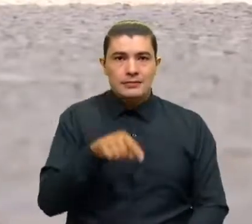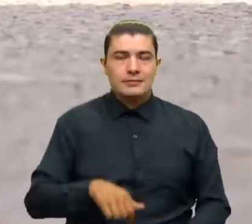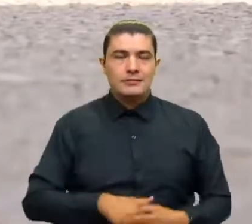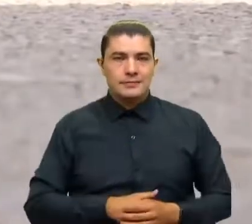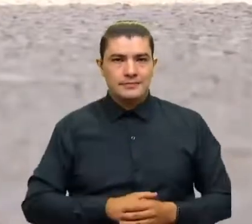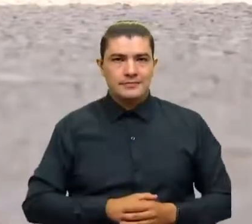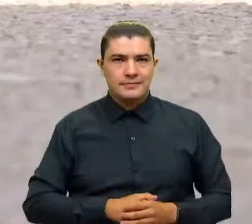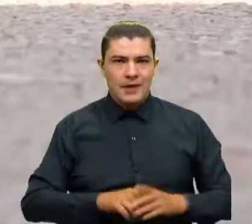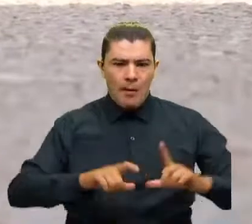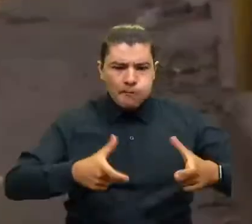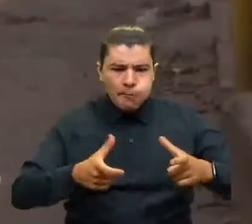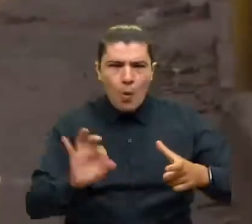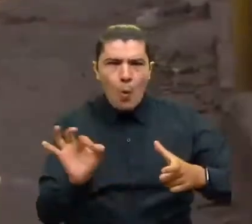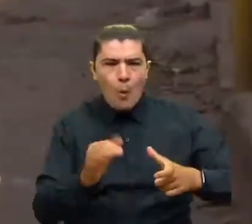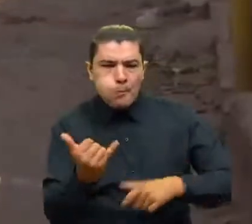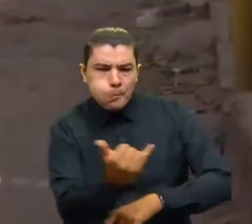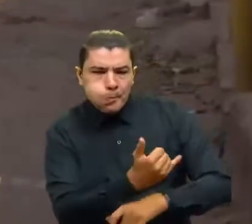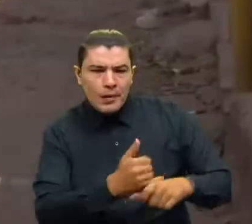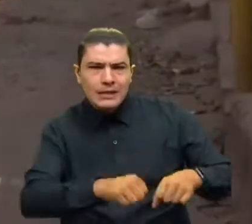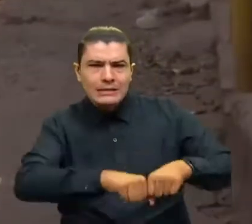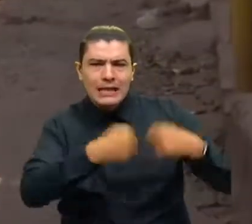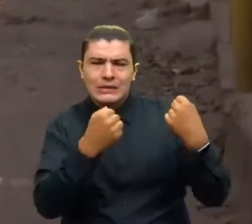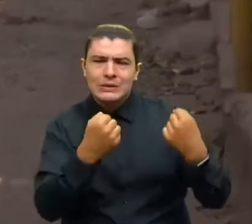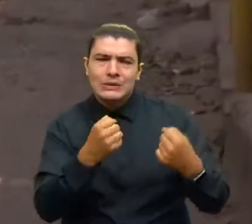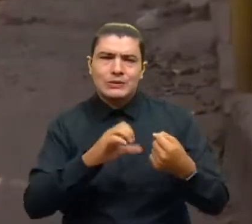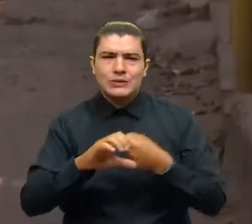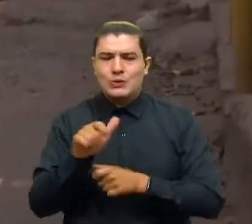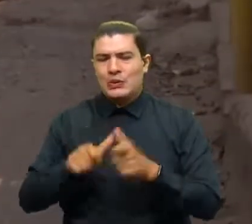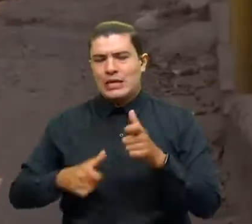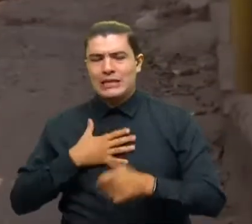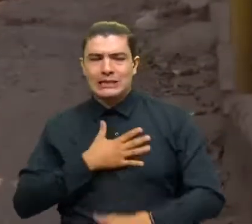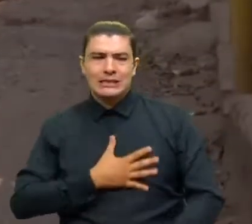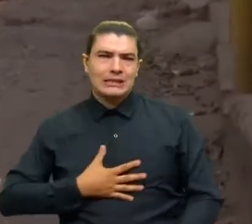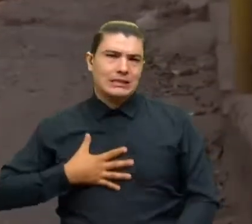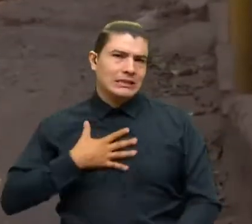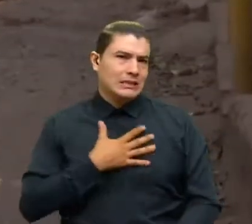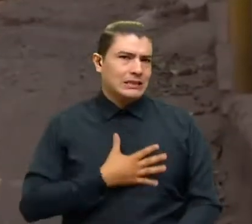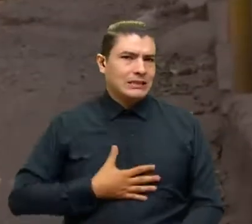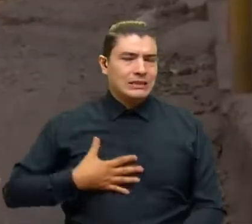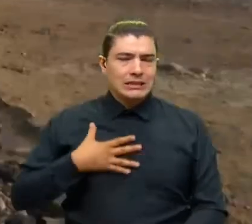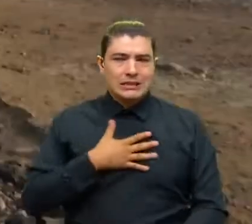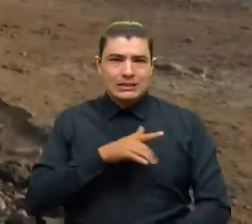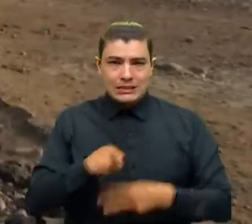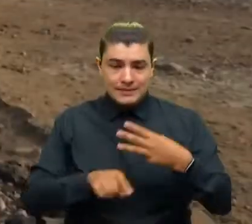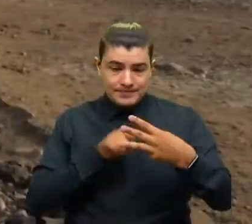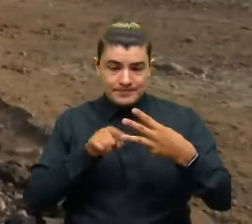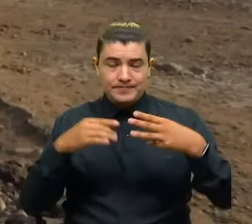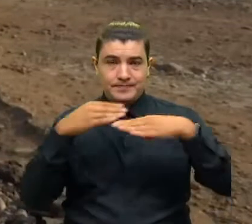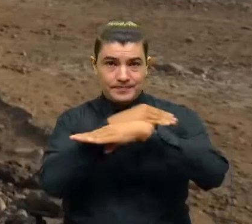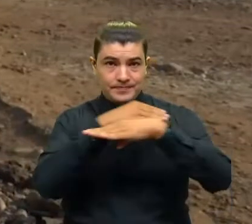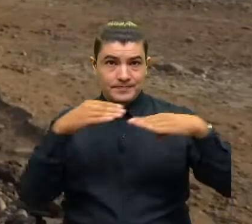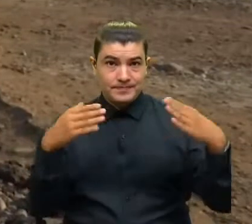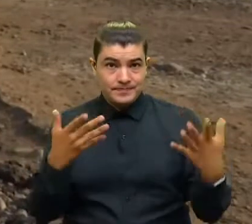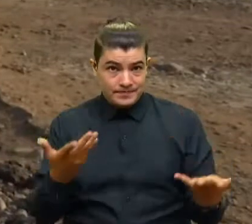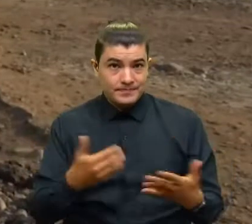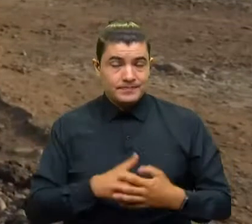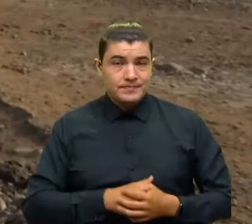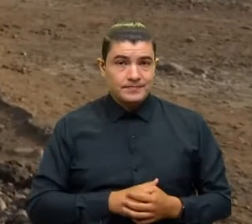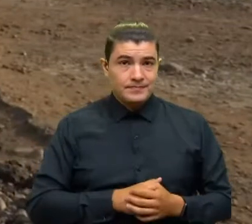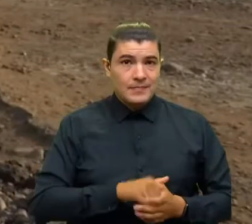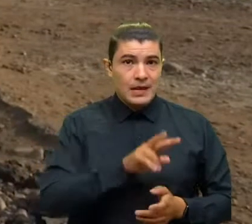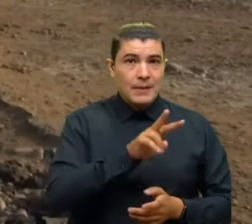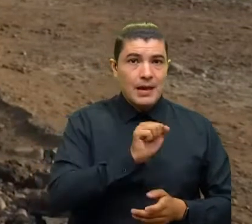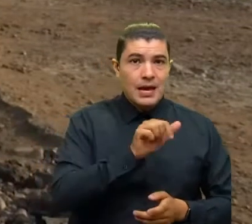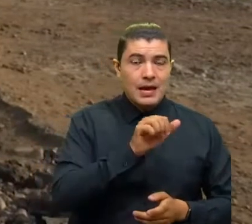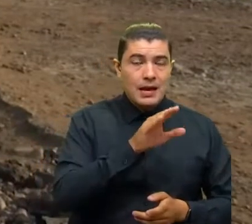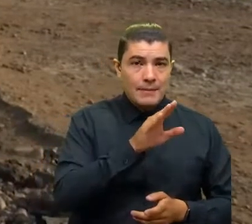pues los huecos y los daños han generado inconformismo en la comunidad. Y en el tercer puesto está la vía que comunica Ballester